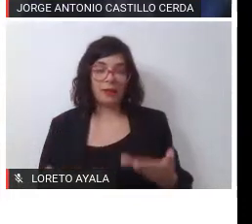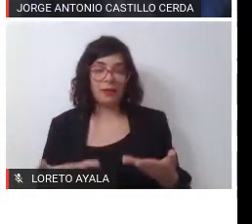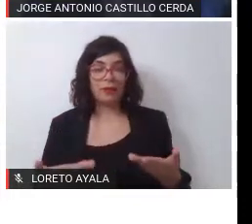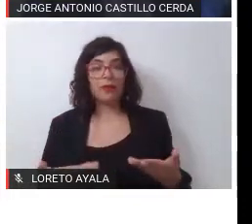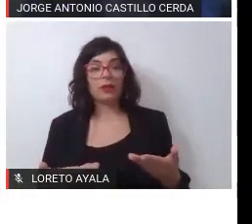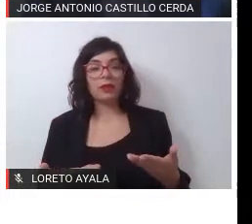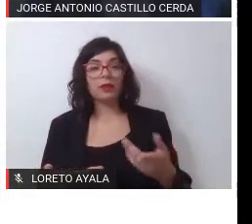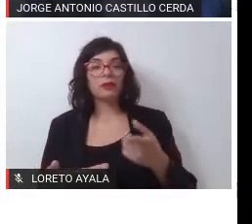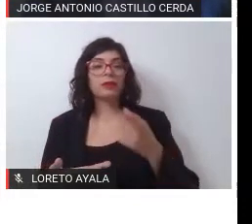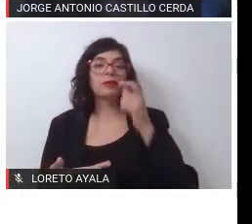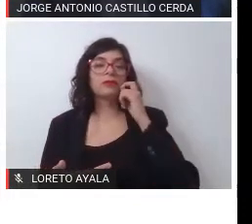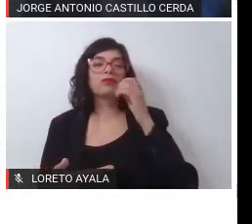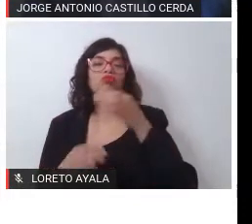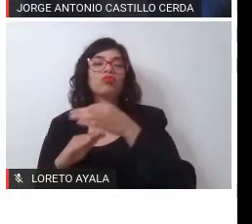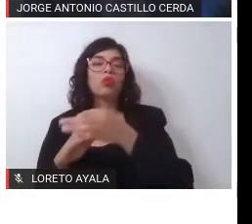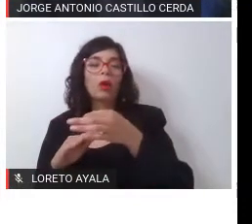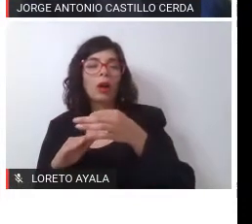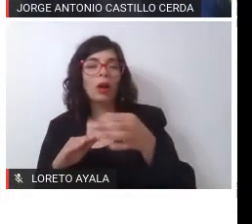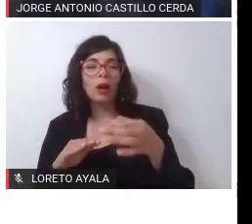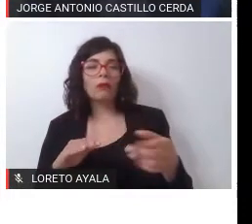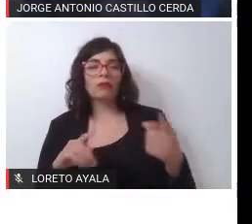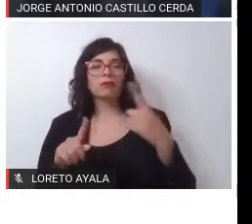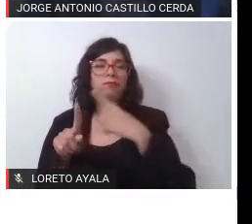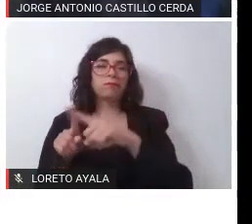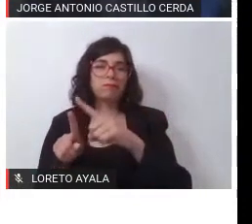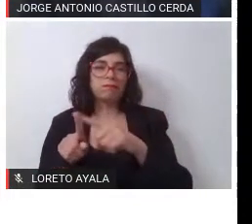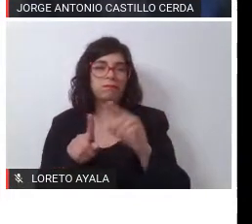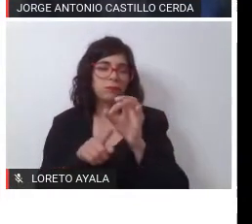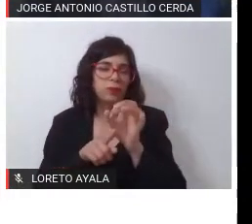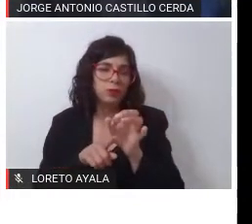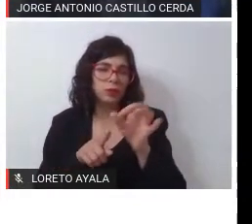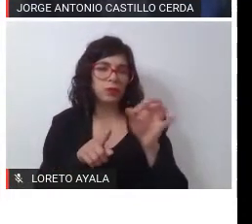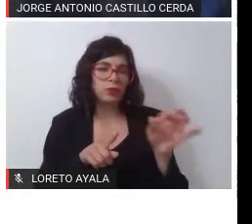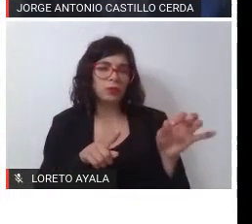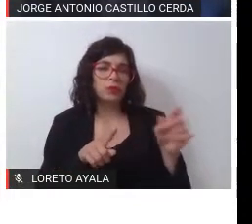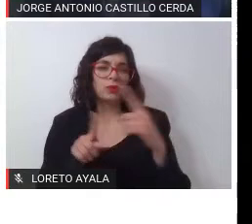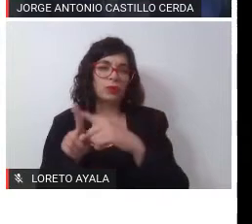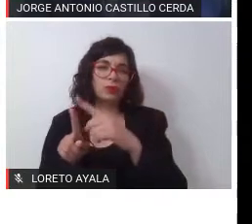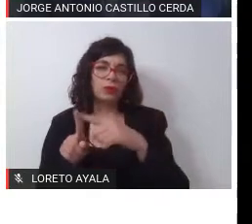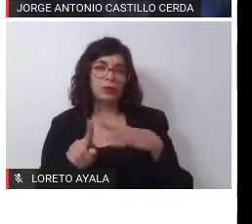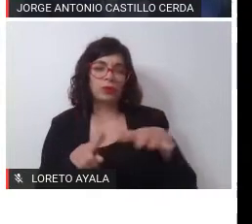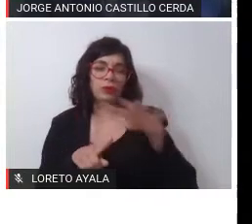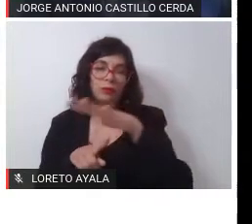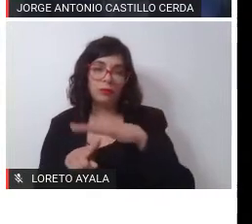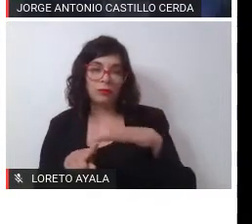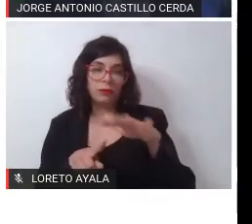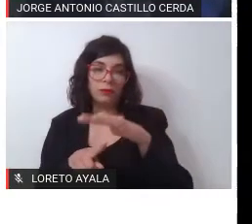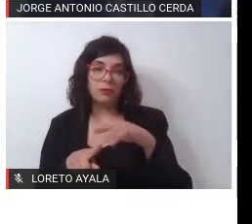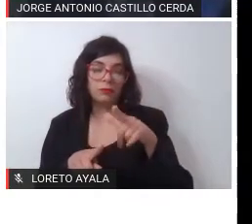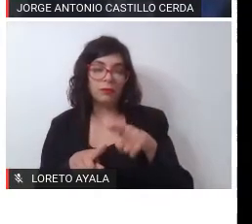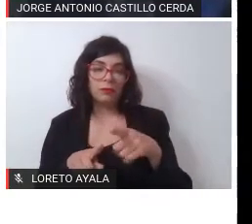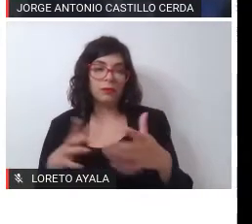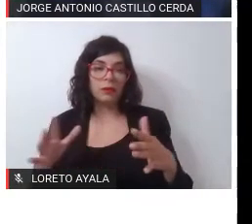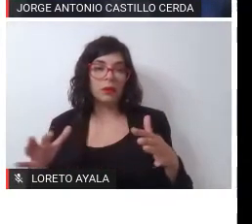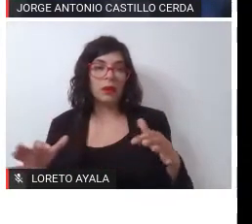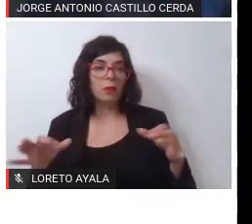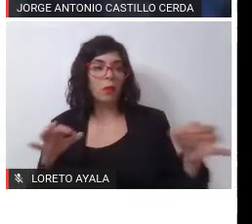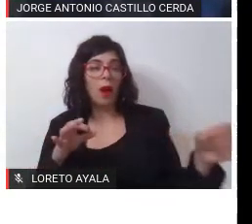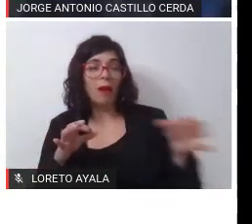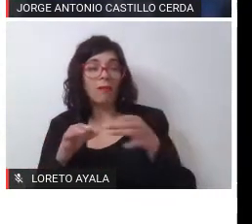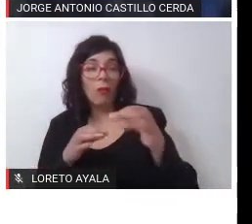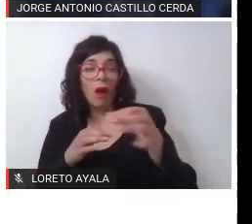los pueblos, aldeas, caseríos, las ciudades de los territorios rurales que se tejen entre sí y con sus pueblos y